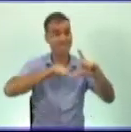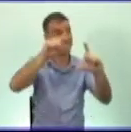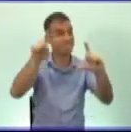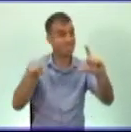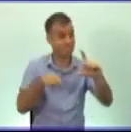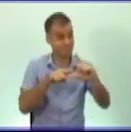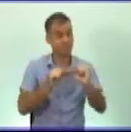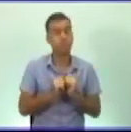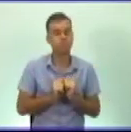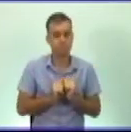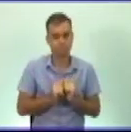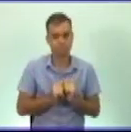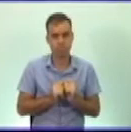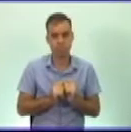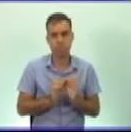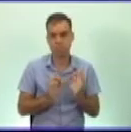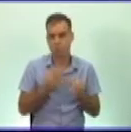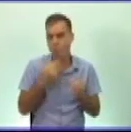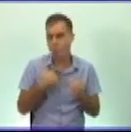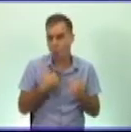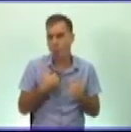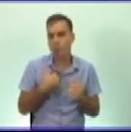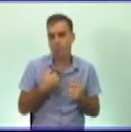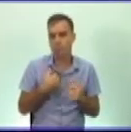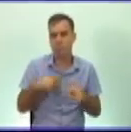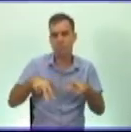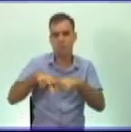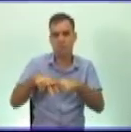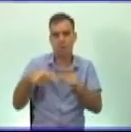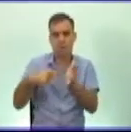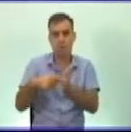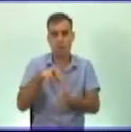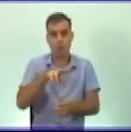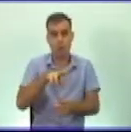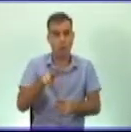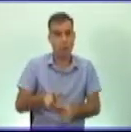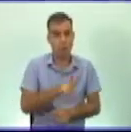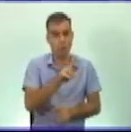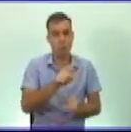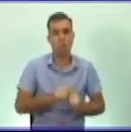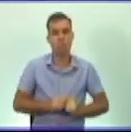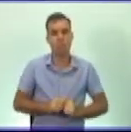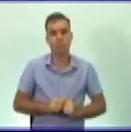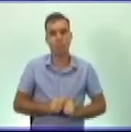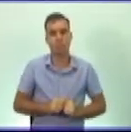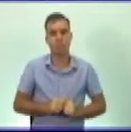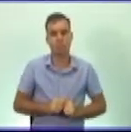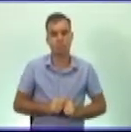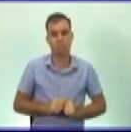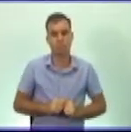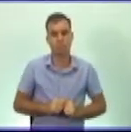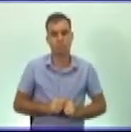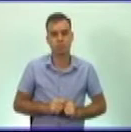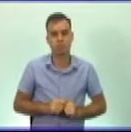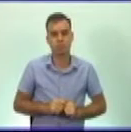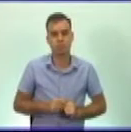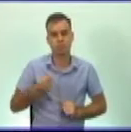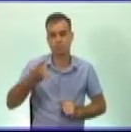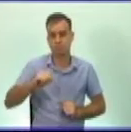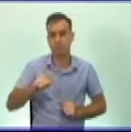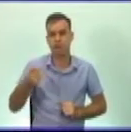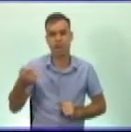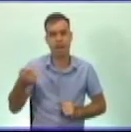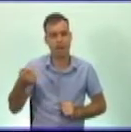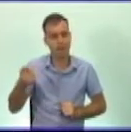determinar como pi por r al cuadrado. Área total entonces, área de la base, porque es una sola base, por el área